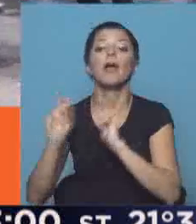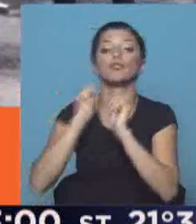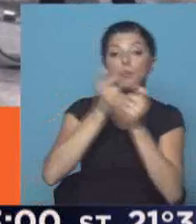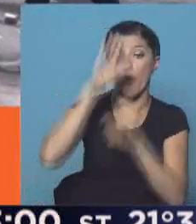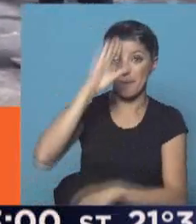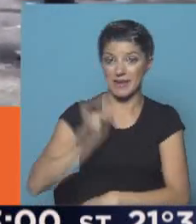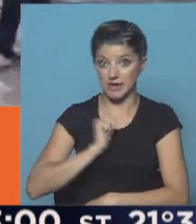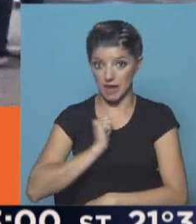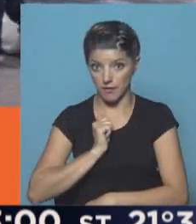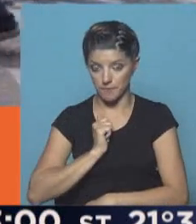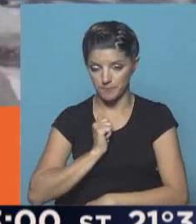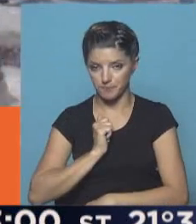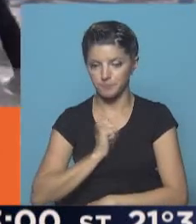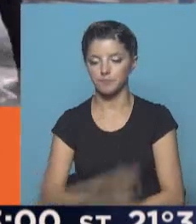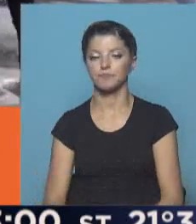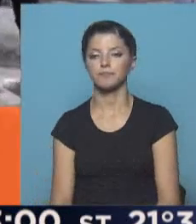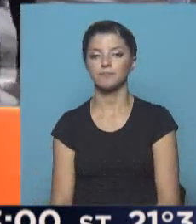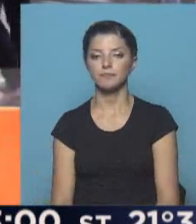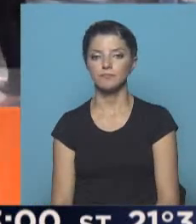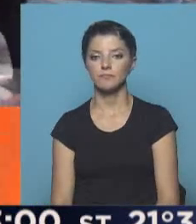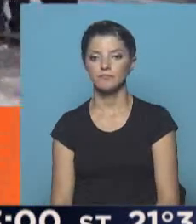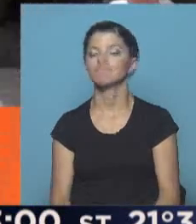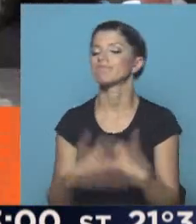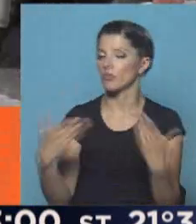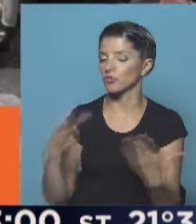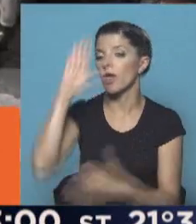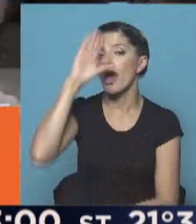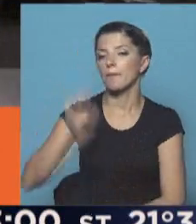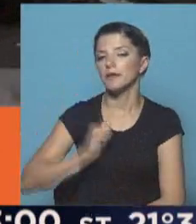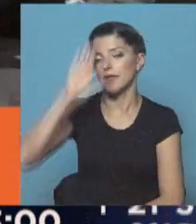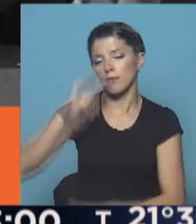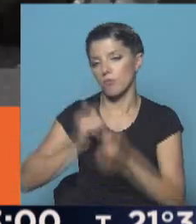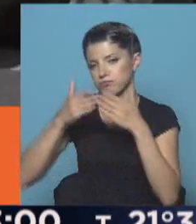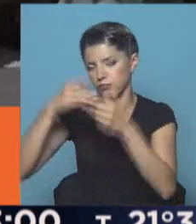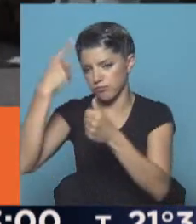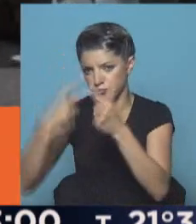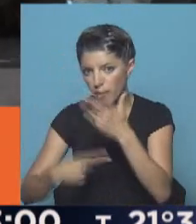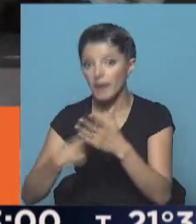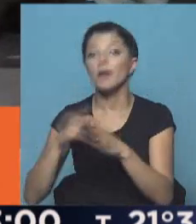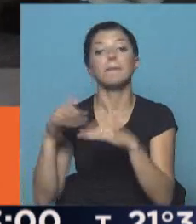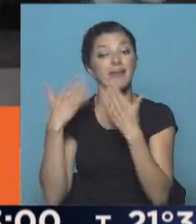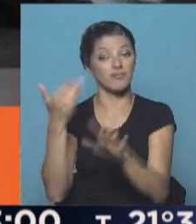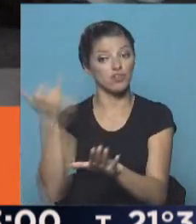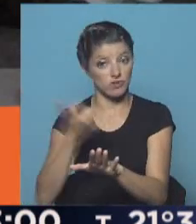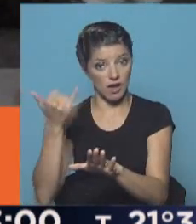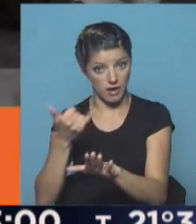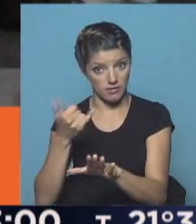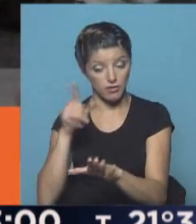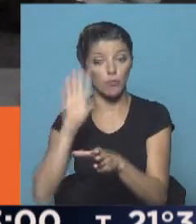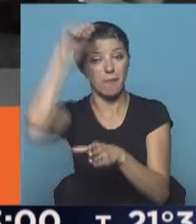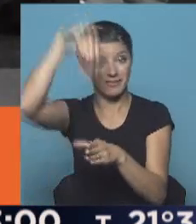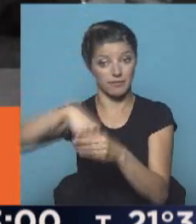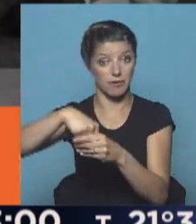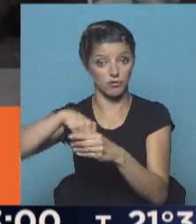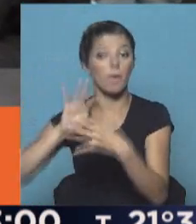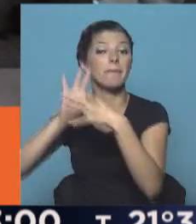militares. Evidentemente, las Fuerzas Armadas tienen grandes prebendas y grandes beneficios de su participación en el